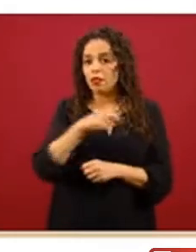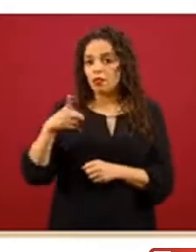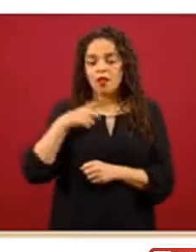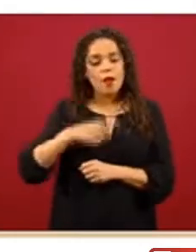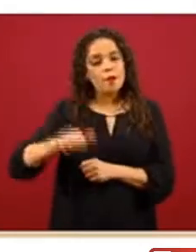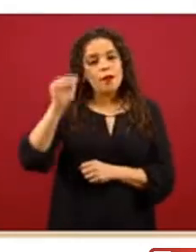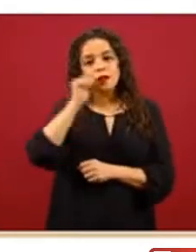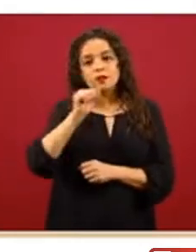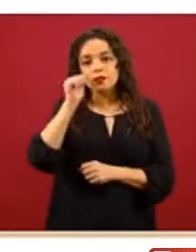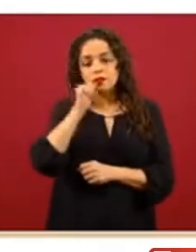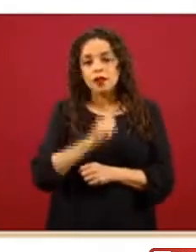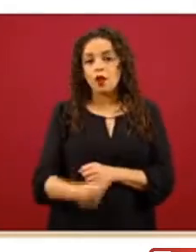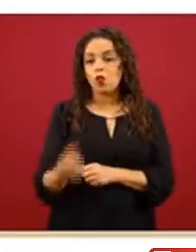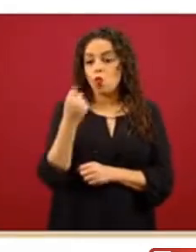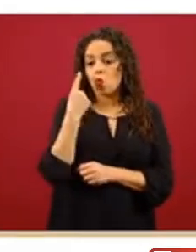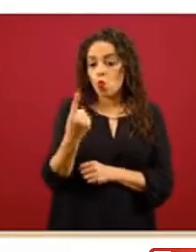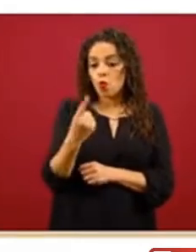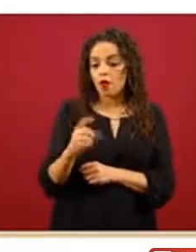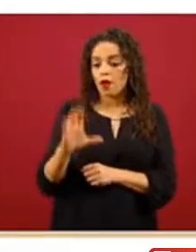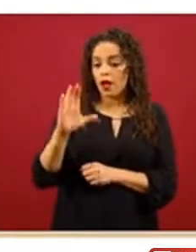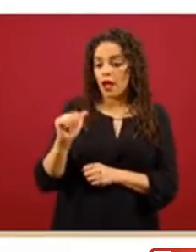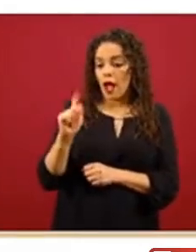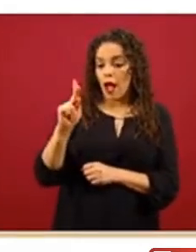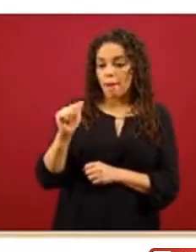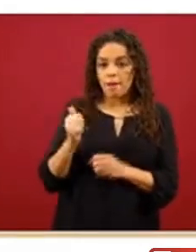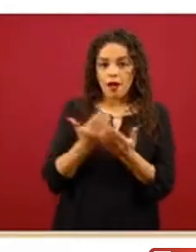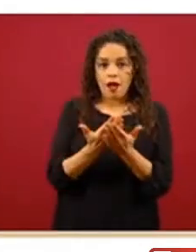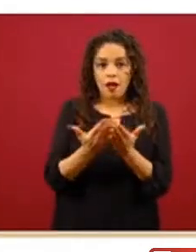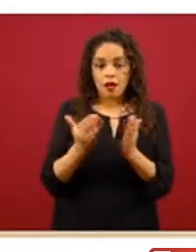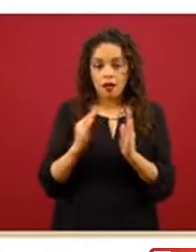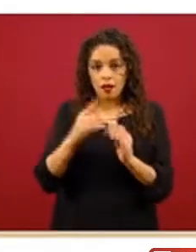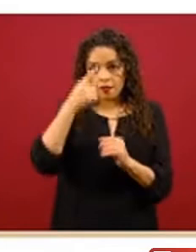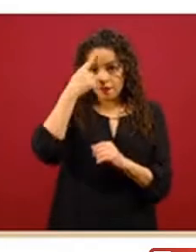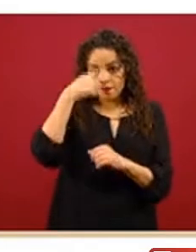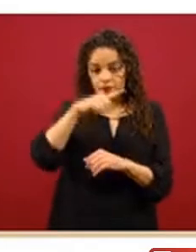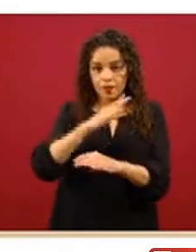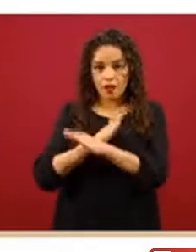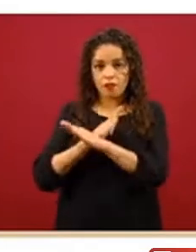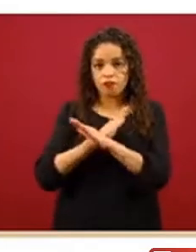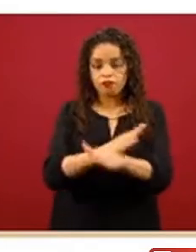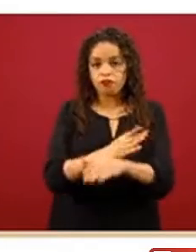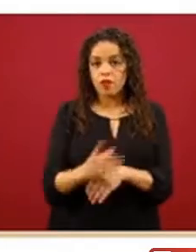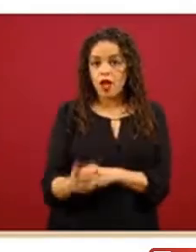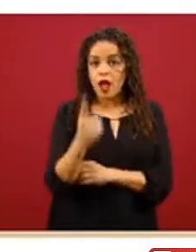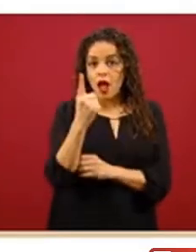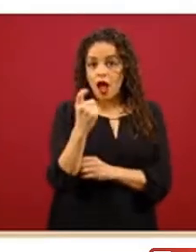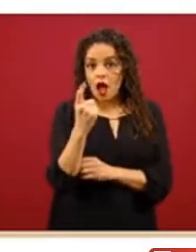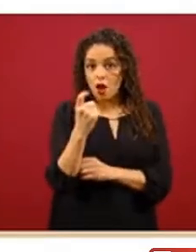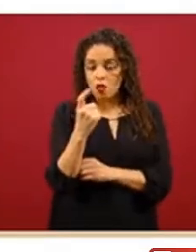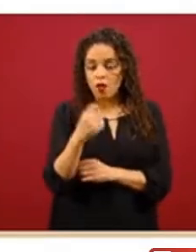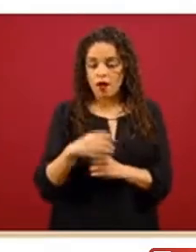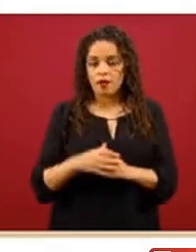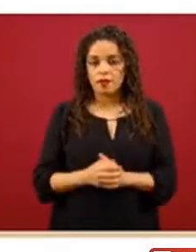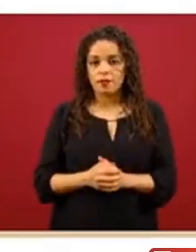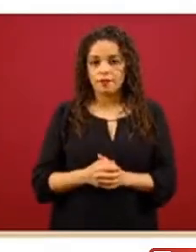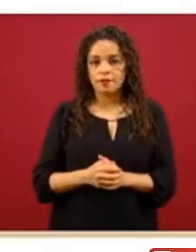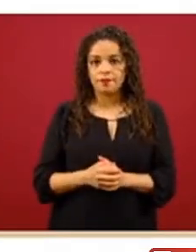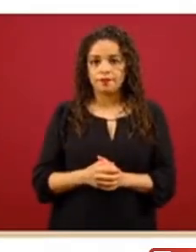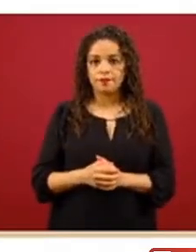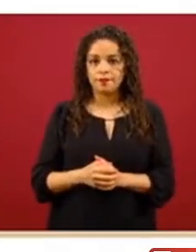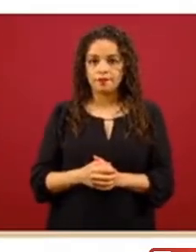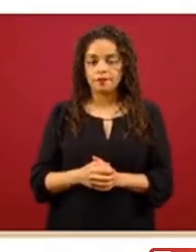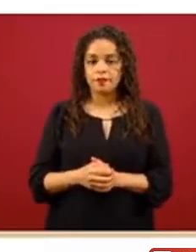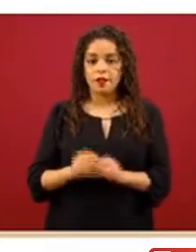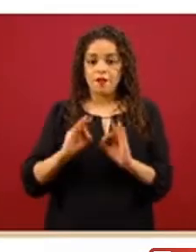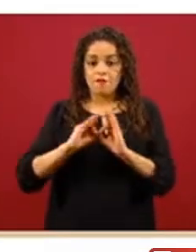una capa que sea resistente al agua, de la parte externa, la